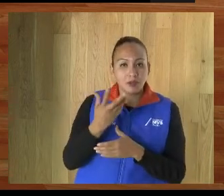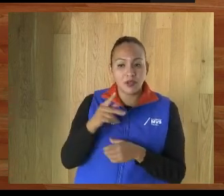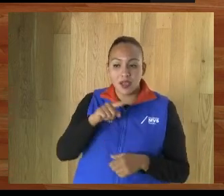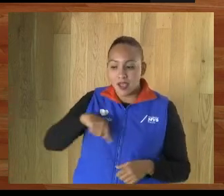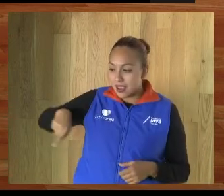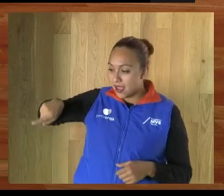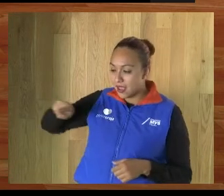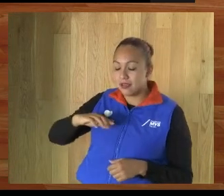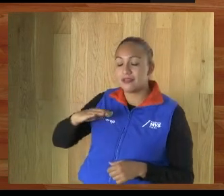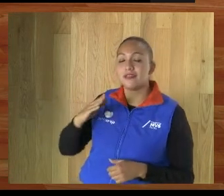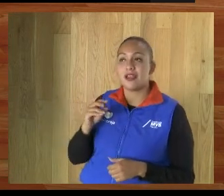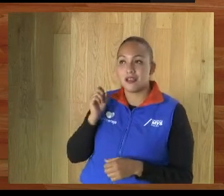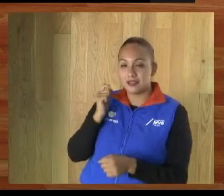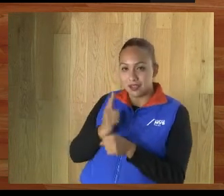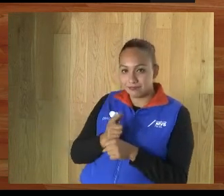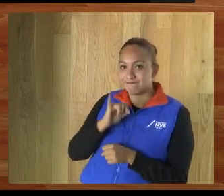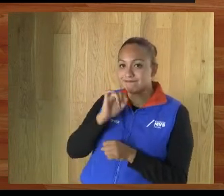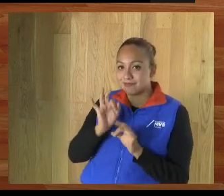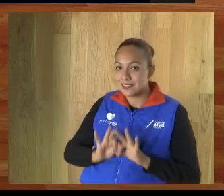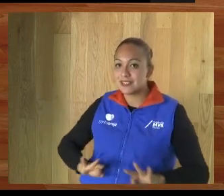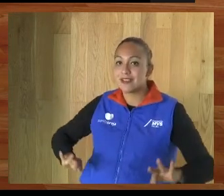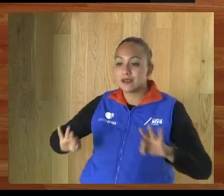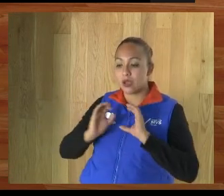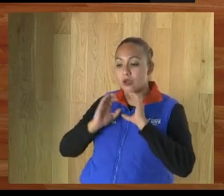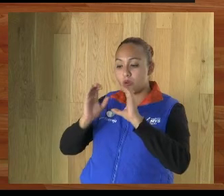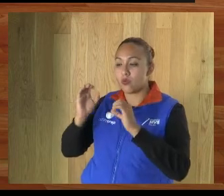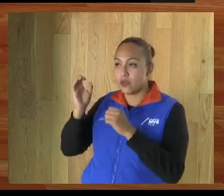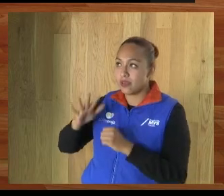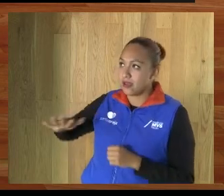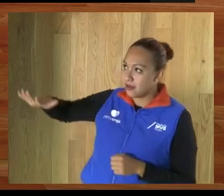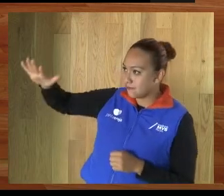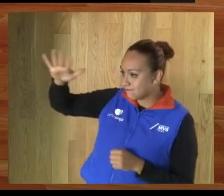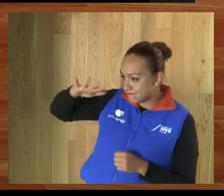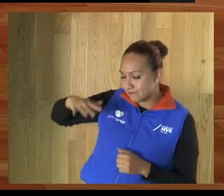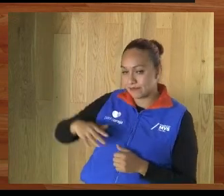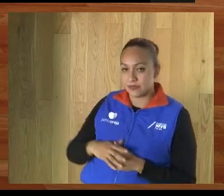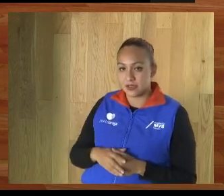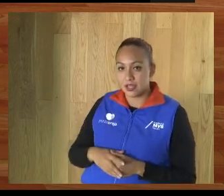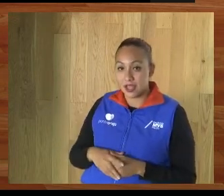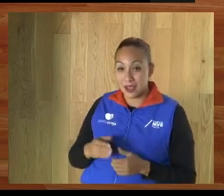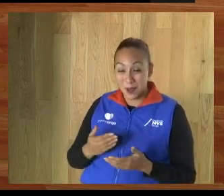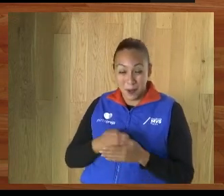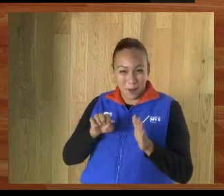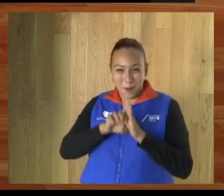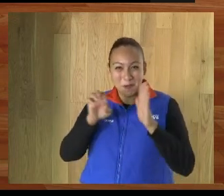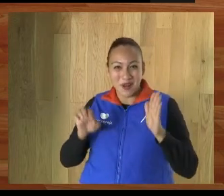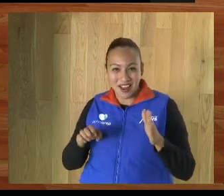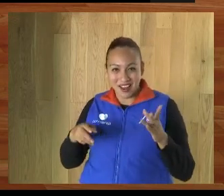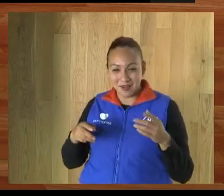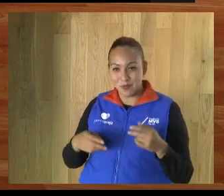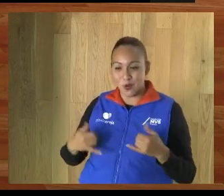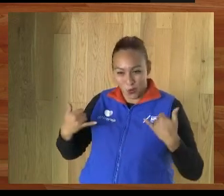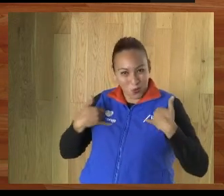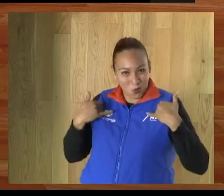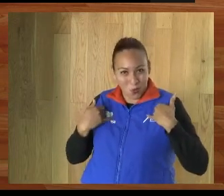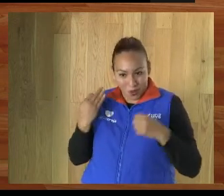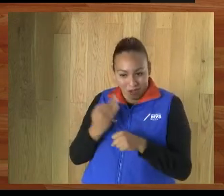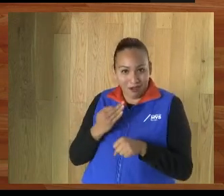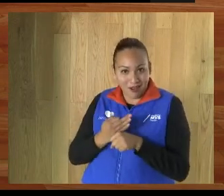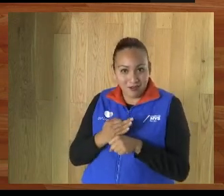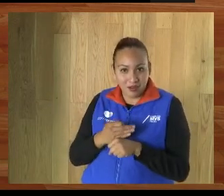valoran más los aspectos sociales y ambientales. Y muy en concreto los millennials es crítico en la